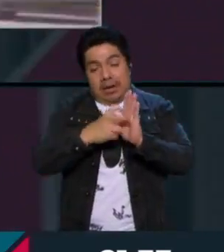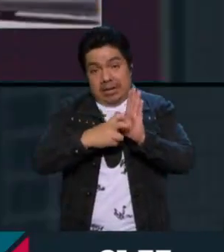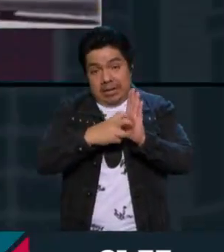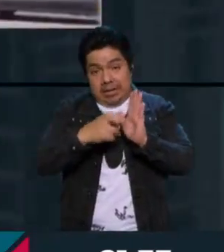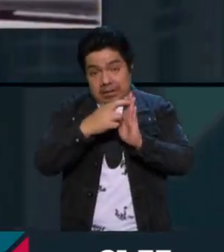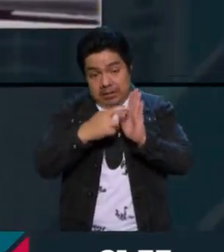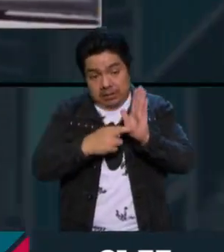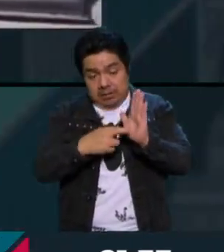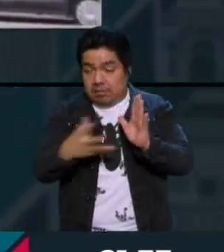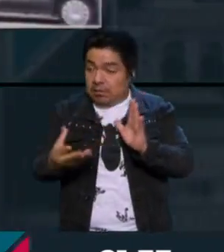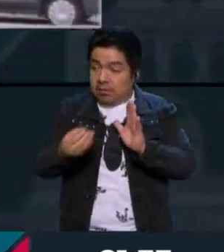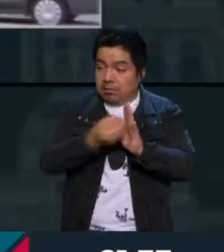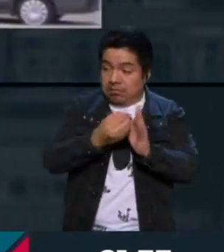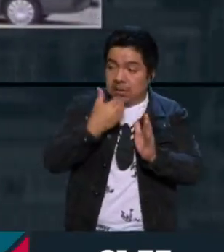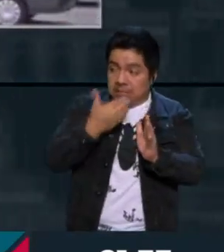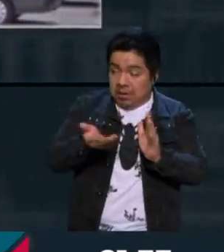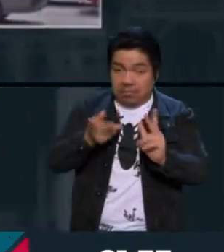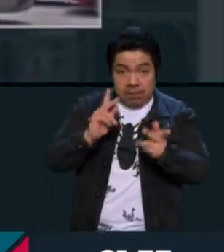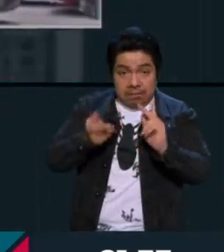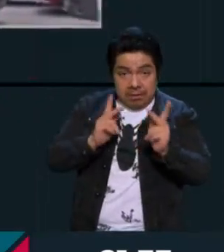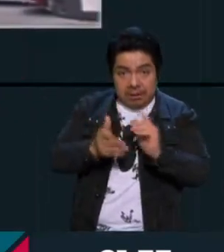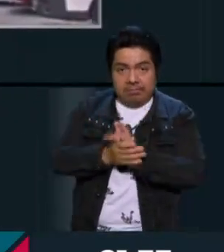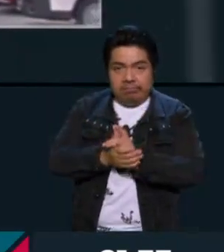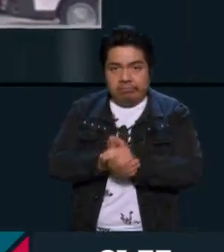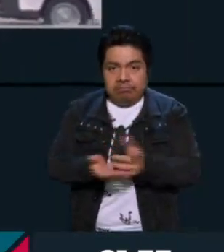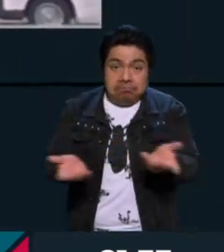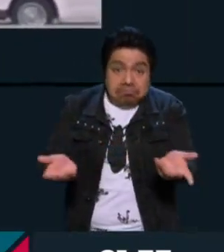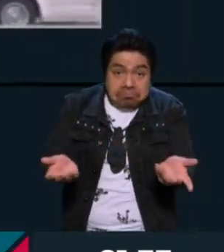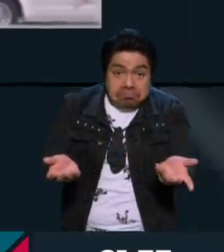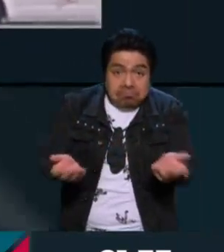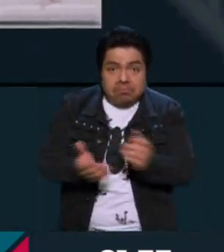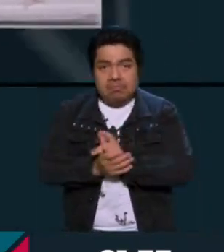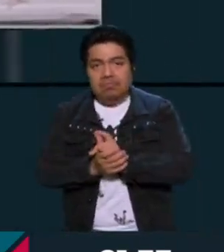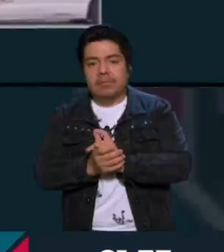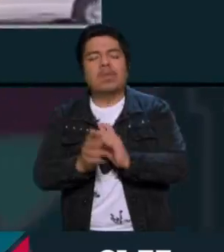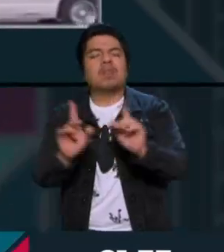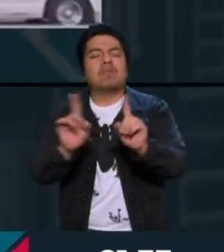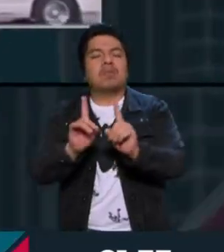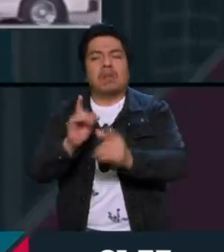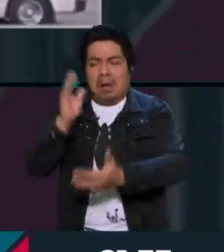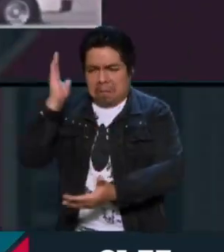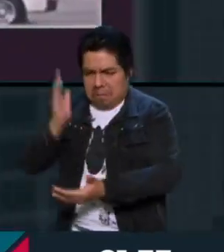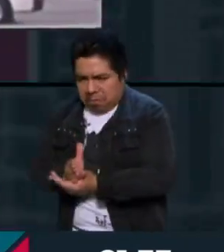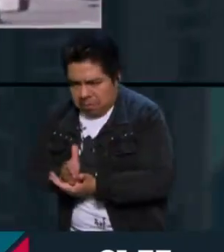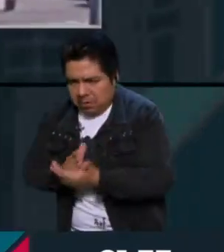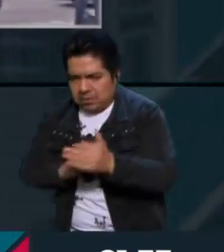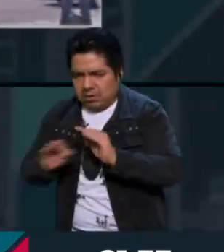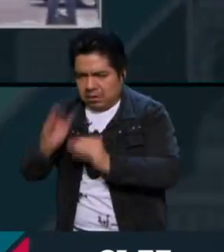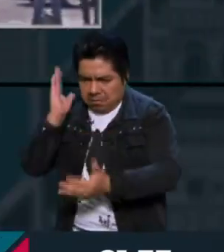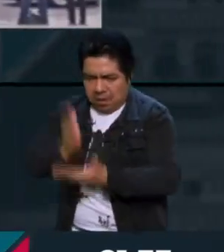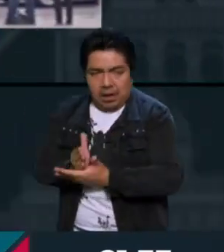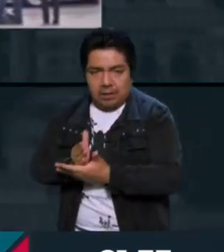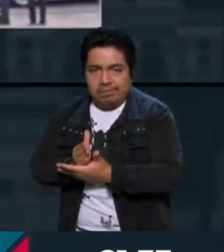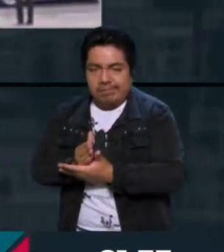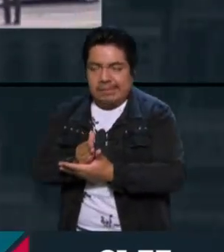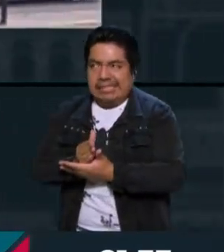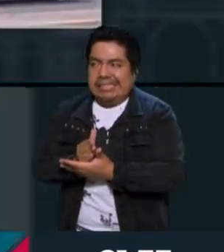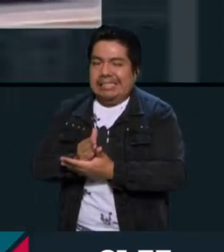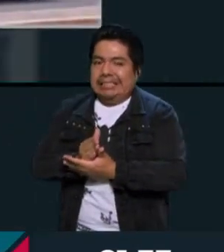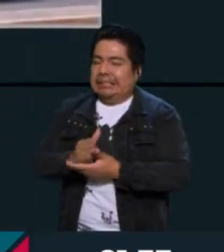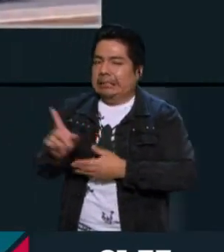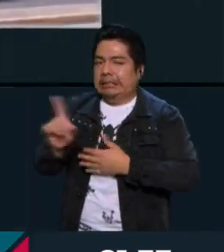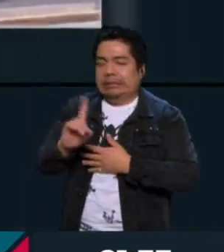incorporado al diálogo. Entonces, creo que no era necesario un paro de esta magnitud,